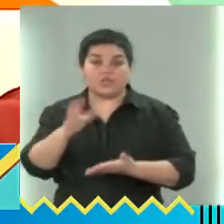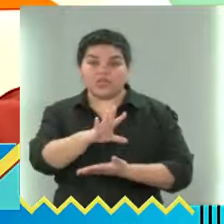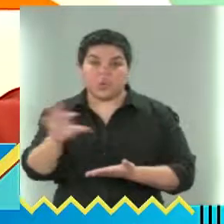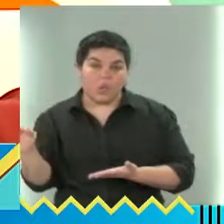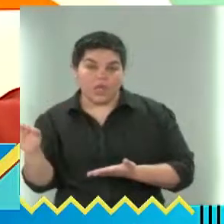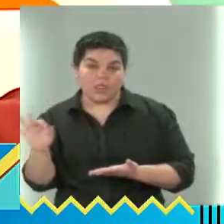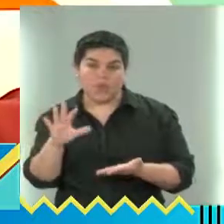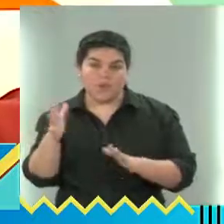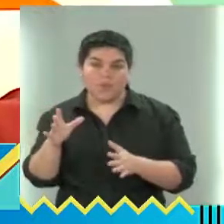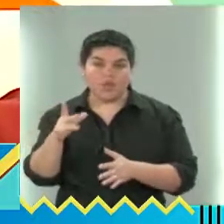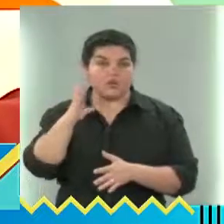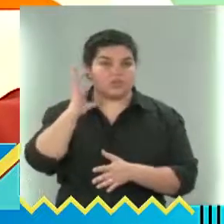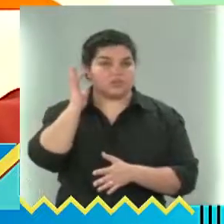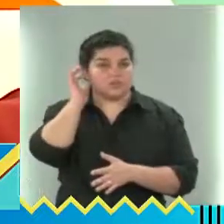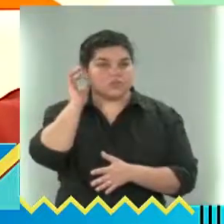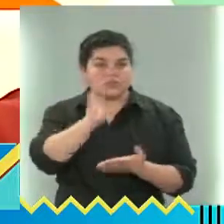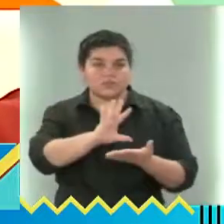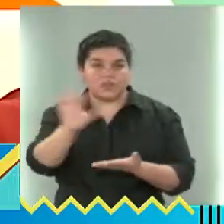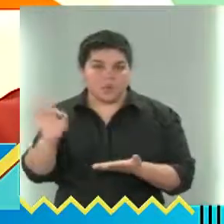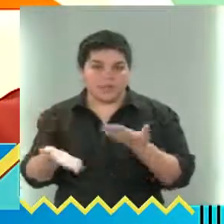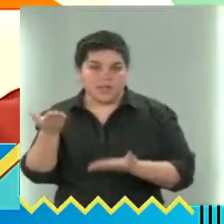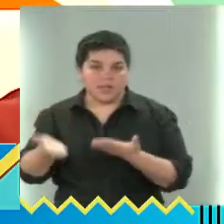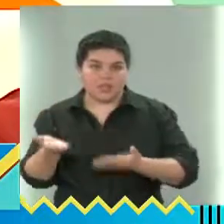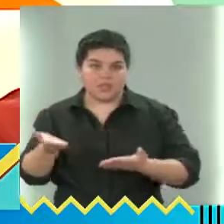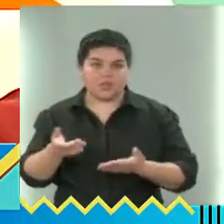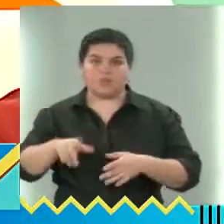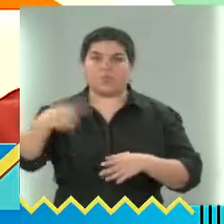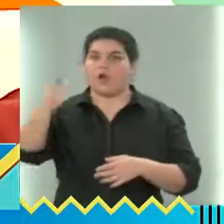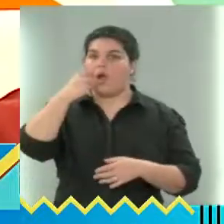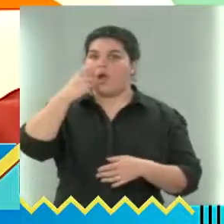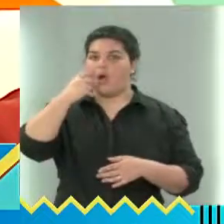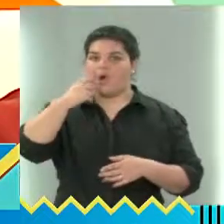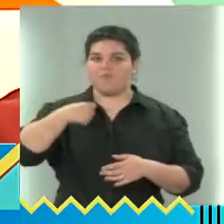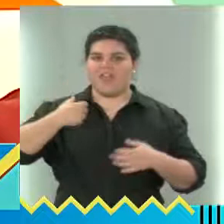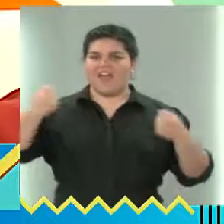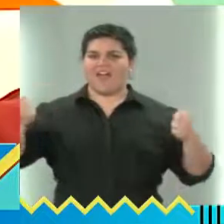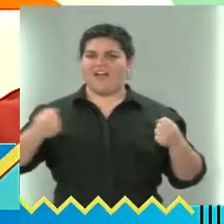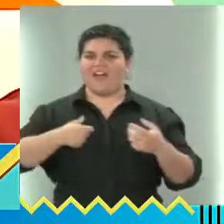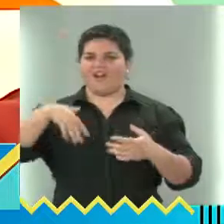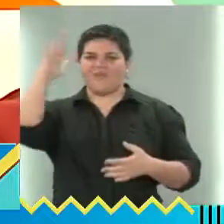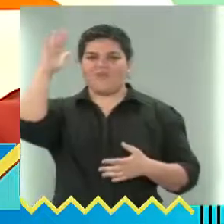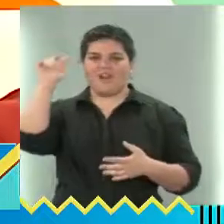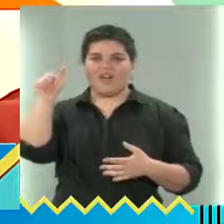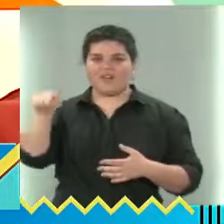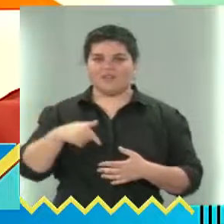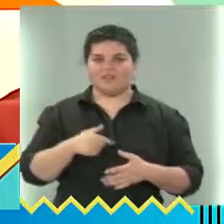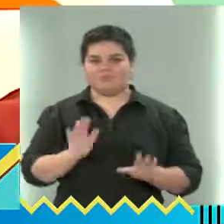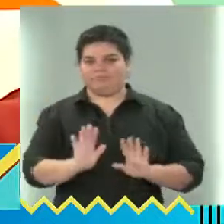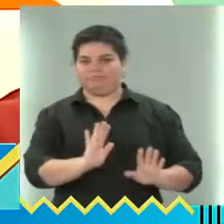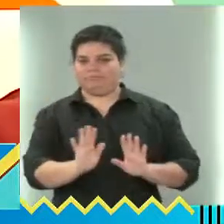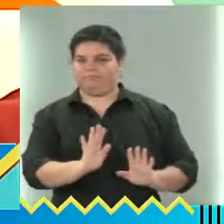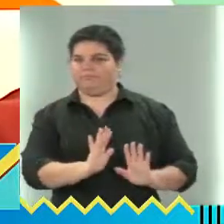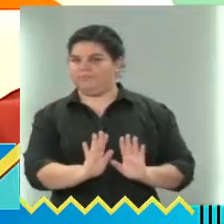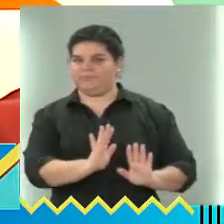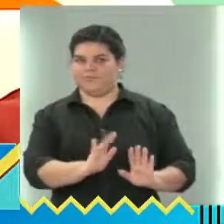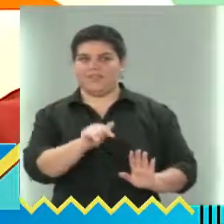carreras, y de repente invitamos a sus compañeros, hombres gigantes, enormes, y ven, no, yo no, cuando ven a la de